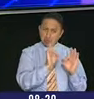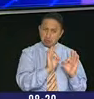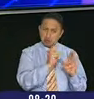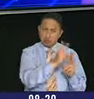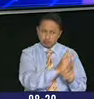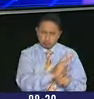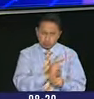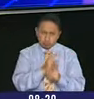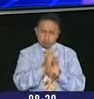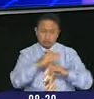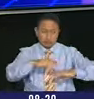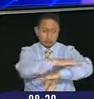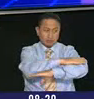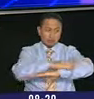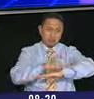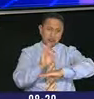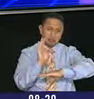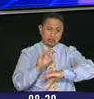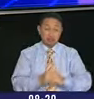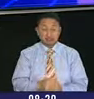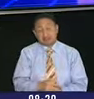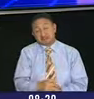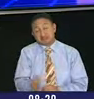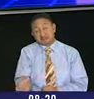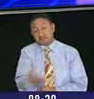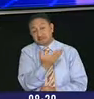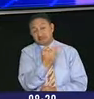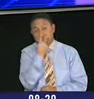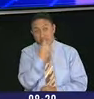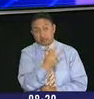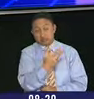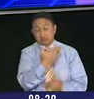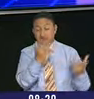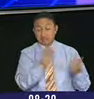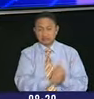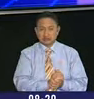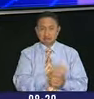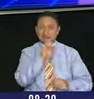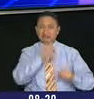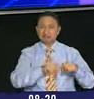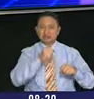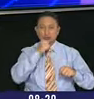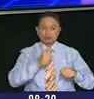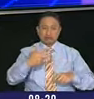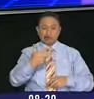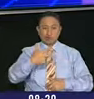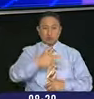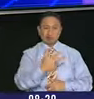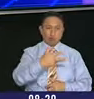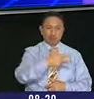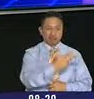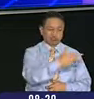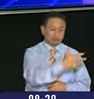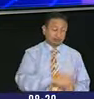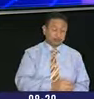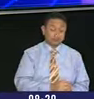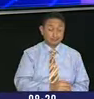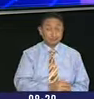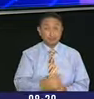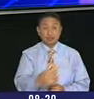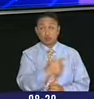cuidada, calles en buen estado. No, la vista es huecos, producto de la ruptura, y ahí se puede quedar